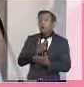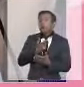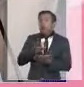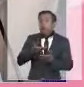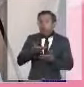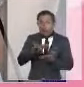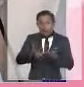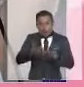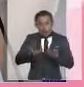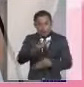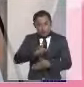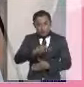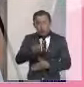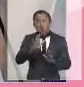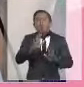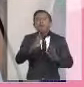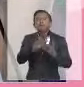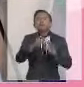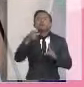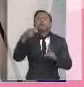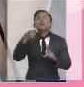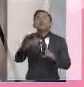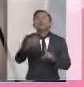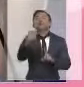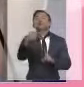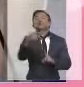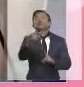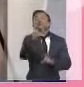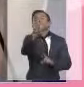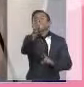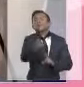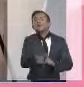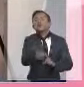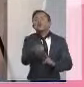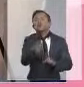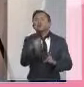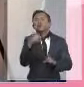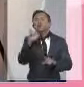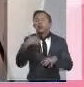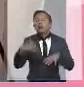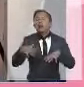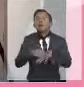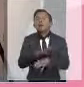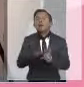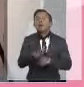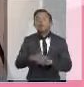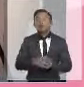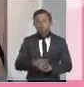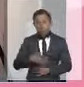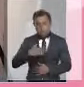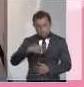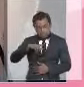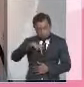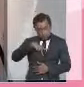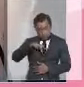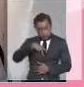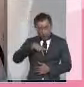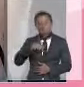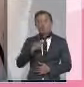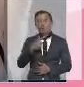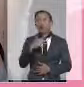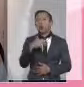su persona, ¿qué cambiaría? En su persona. En mi persona, no permitir la corrupción, la impunidad.